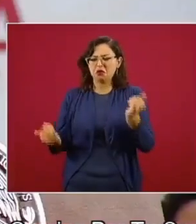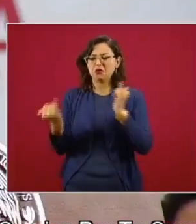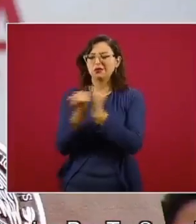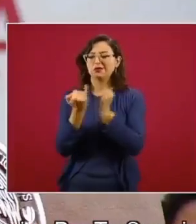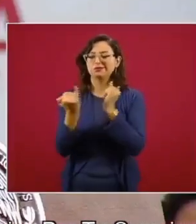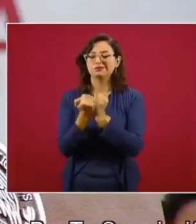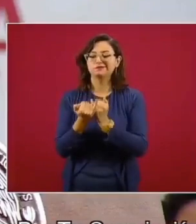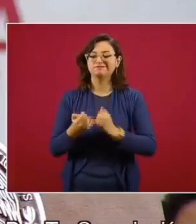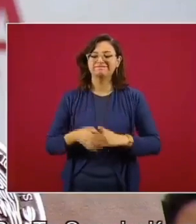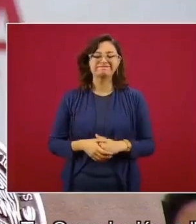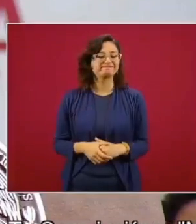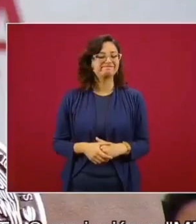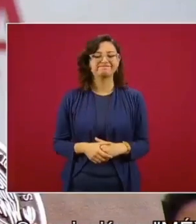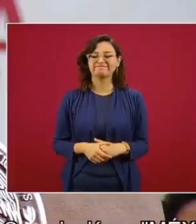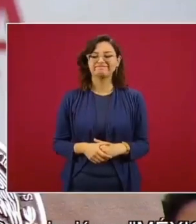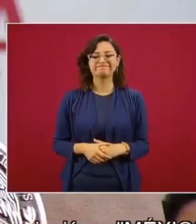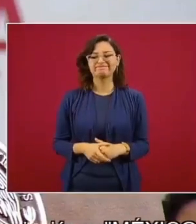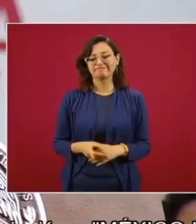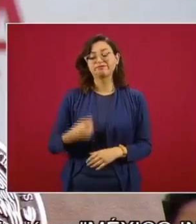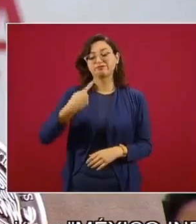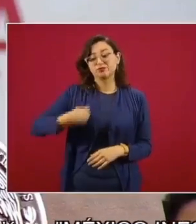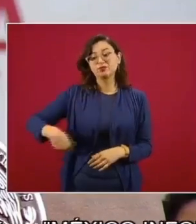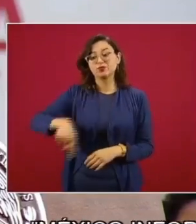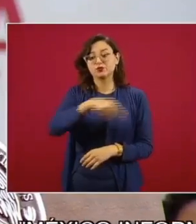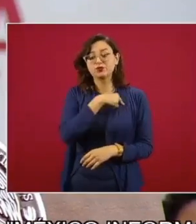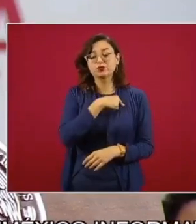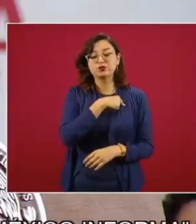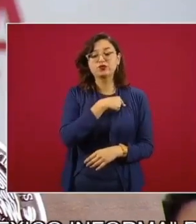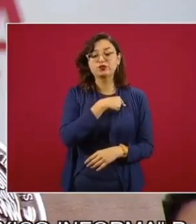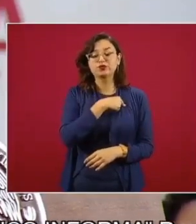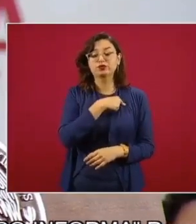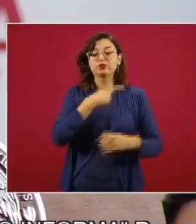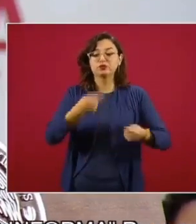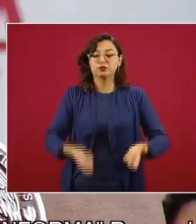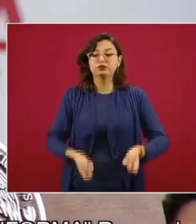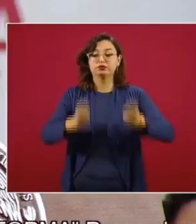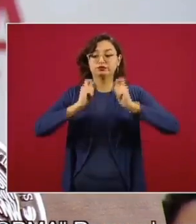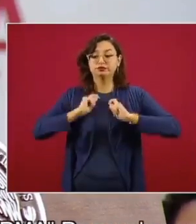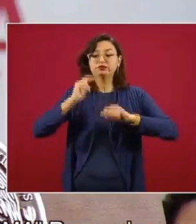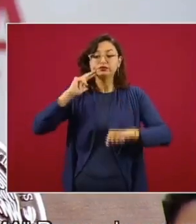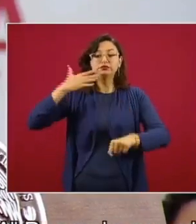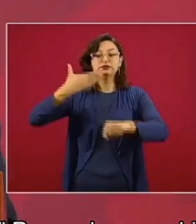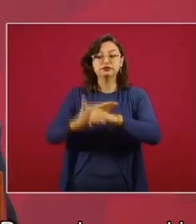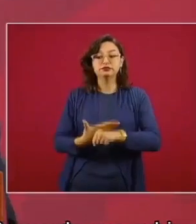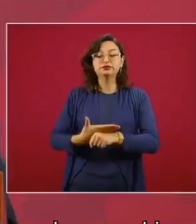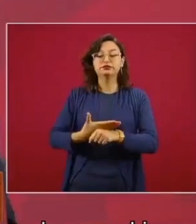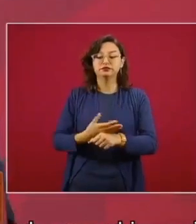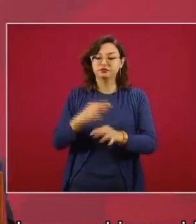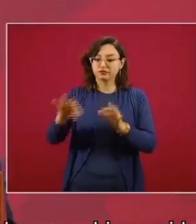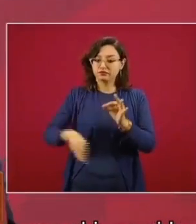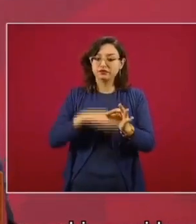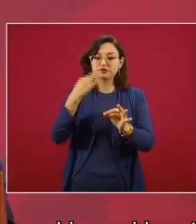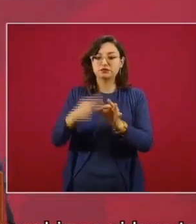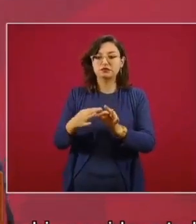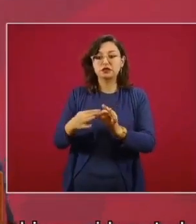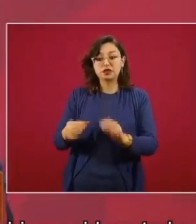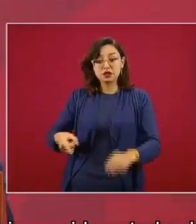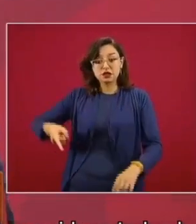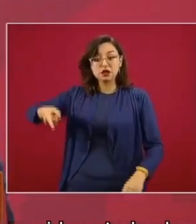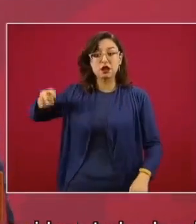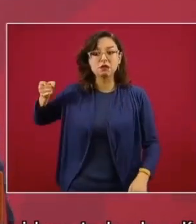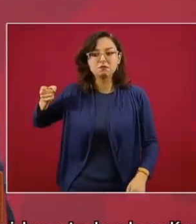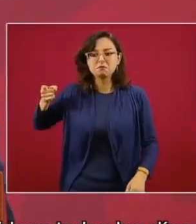pues nosotros vamos a cumplir con nuestro deber. No es amenaza